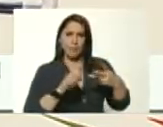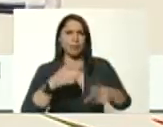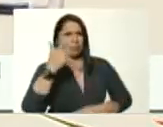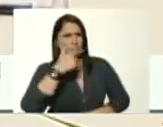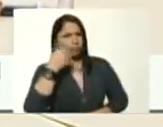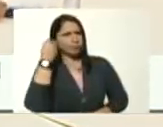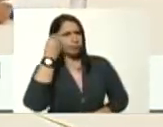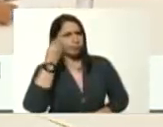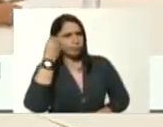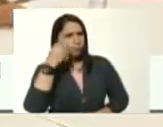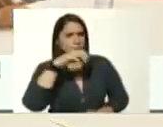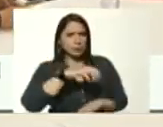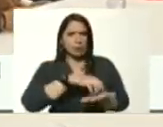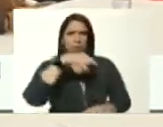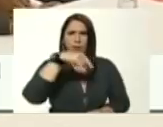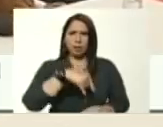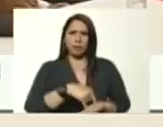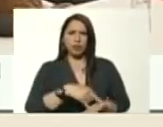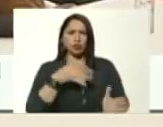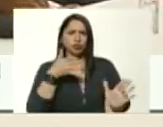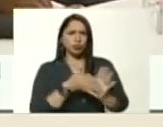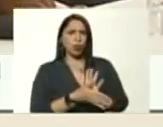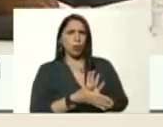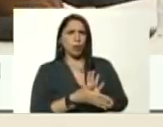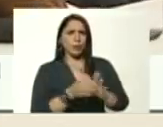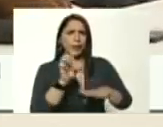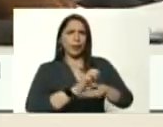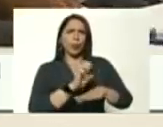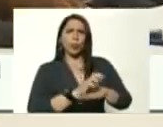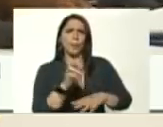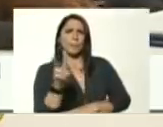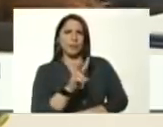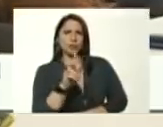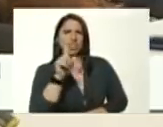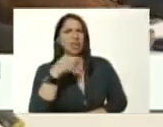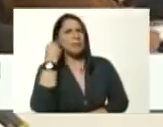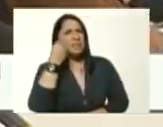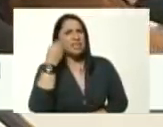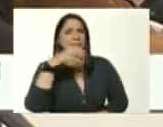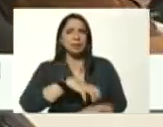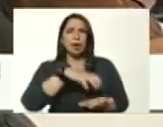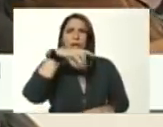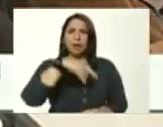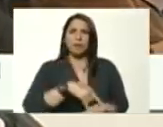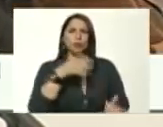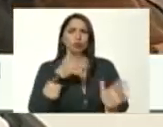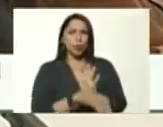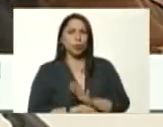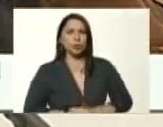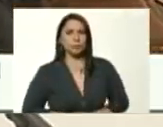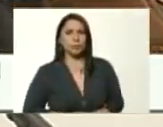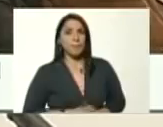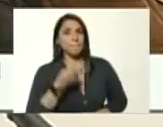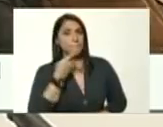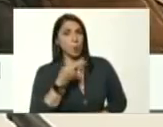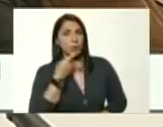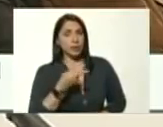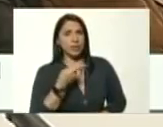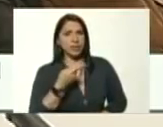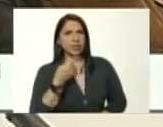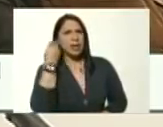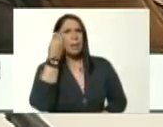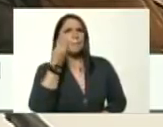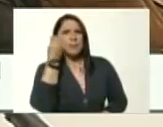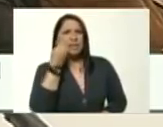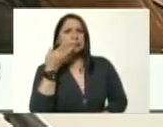estado carabobo sobre el devenir de la economía venezolana que piensa el estado carabobo sobre la política que piensa